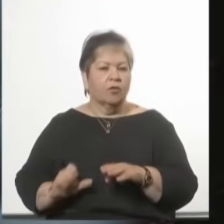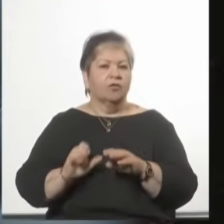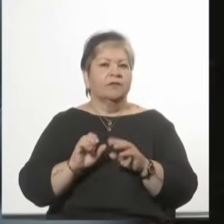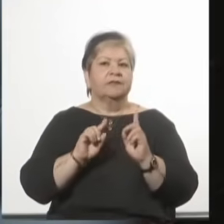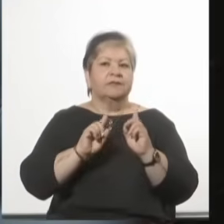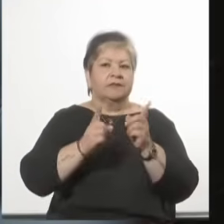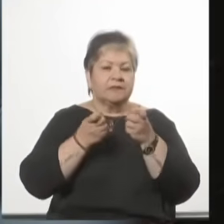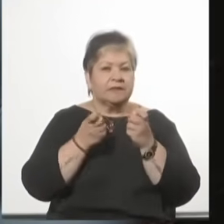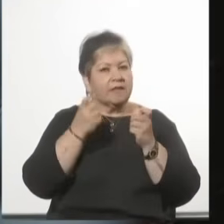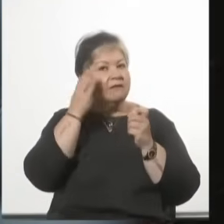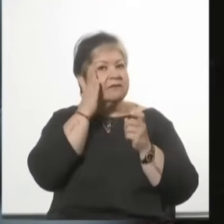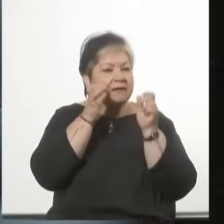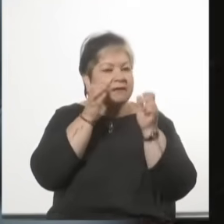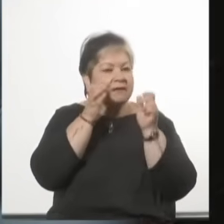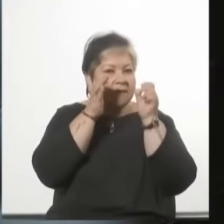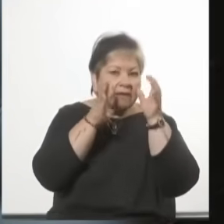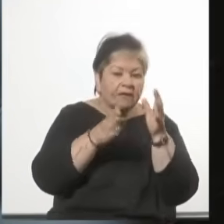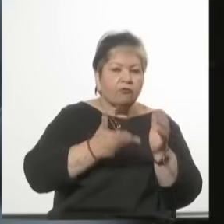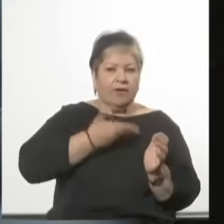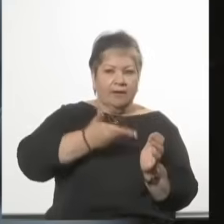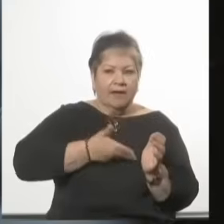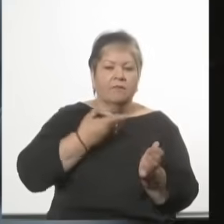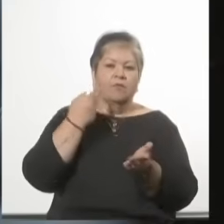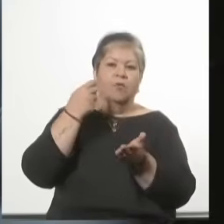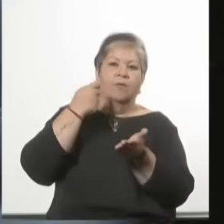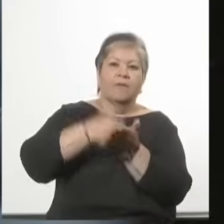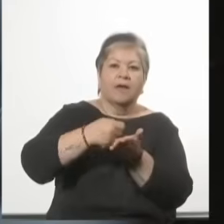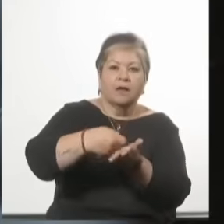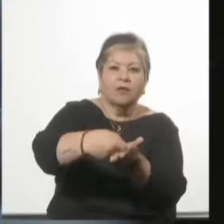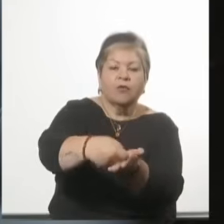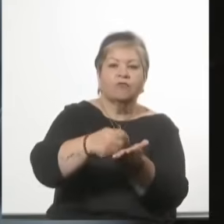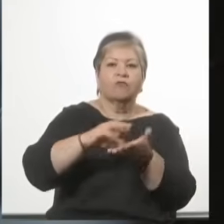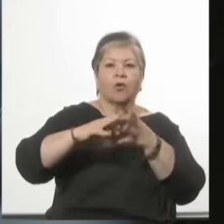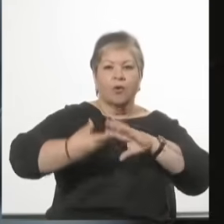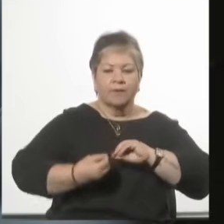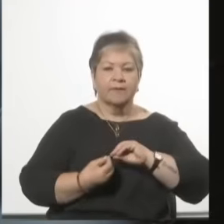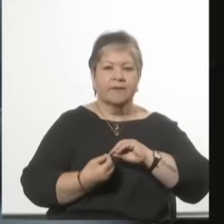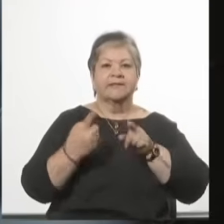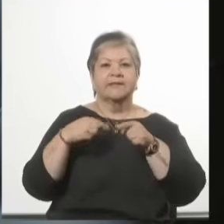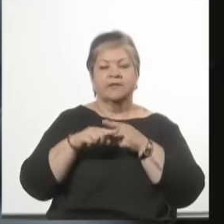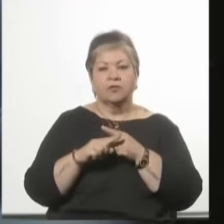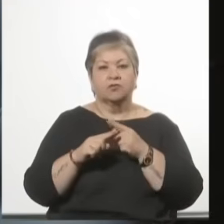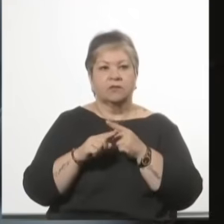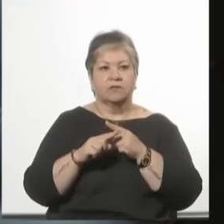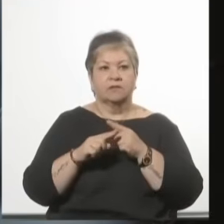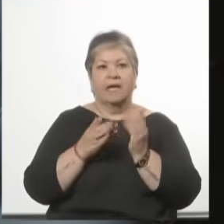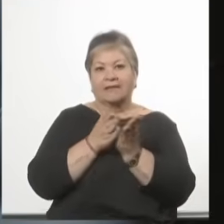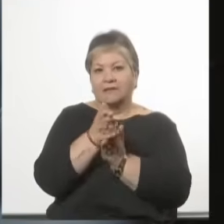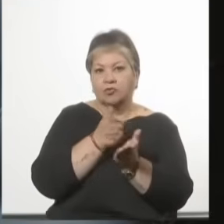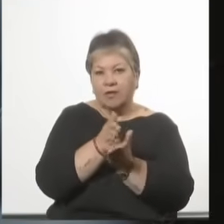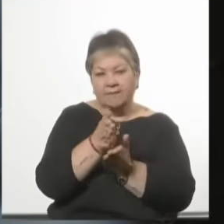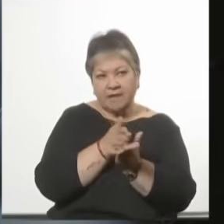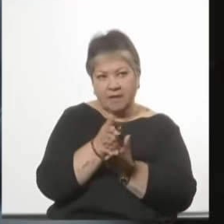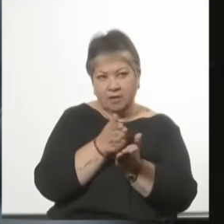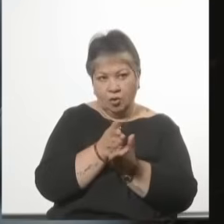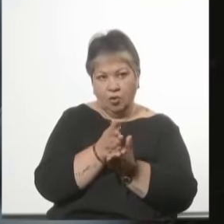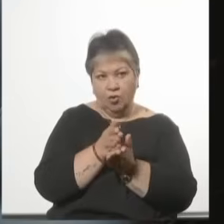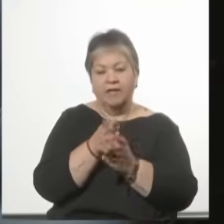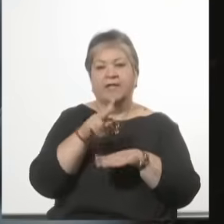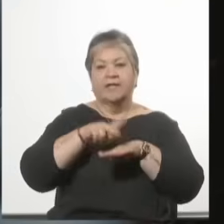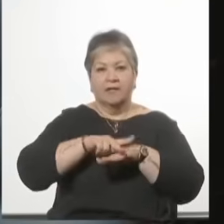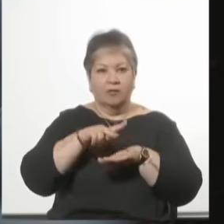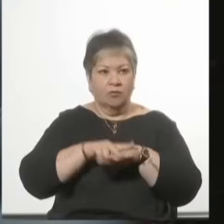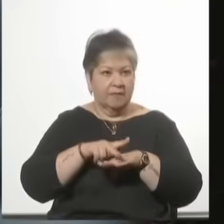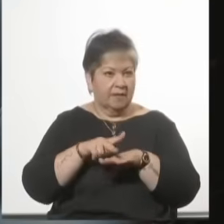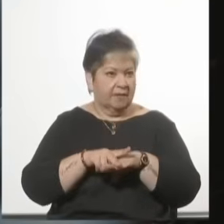determinar riesgos, procedimientos de reclamos, formas de pagos, entre otros. Desde ya adelantamos que dicho asesoramiento específico recomendado por